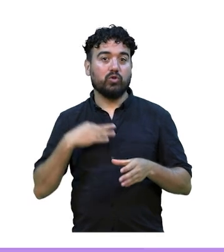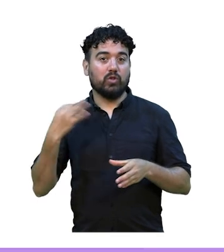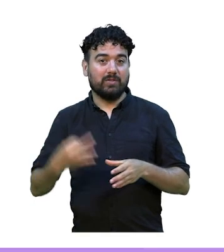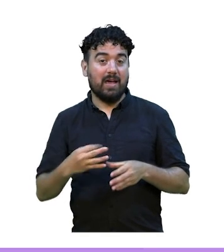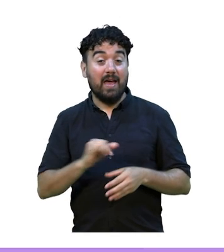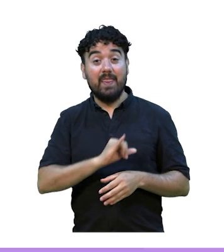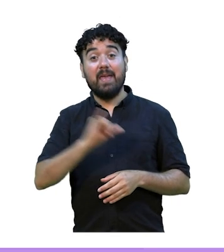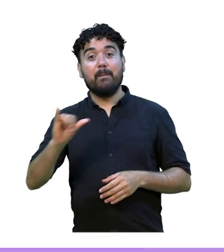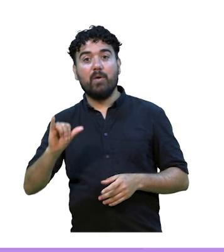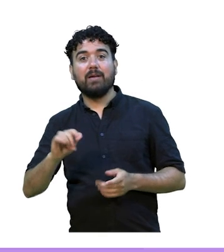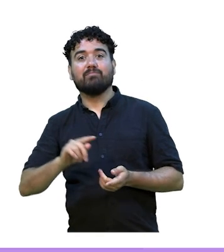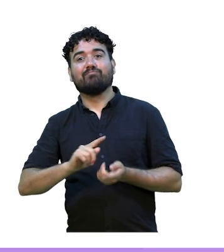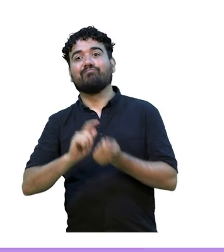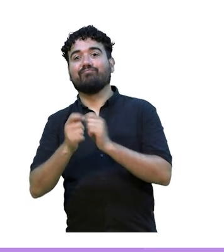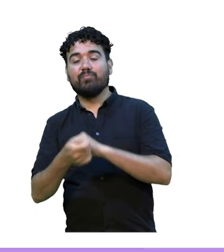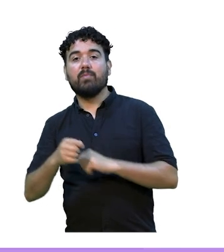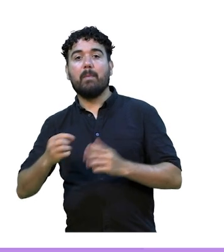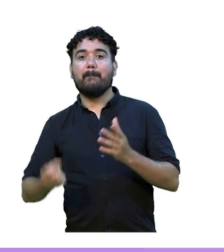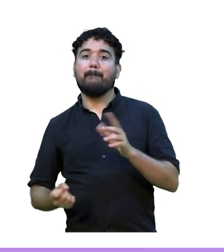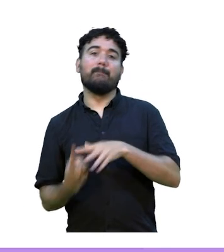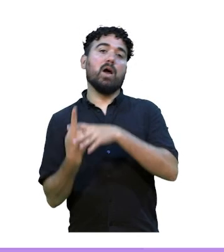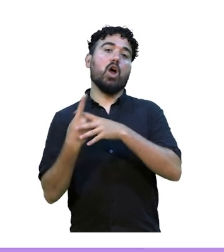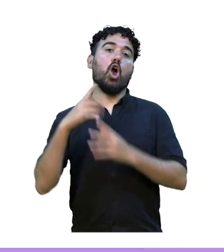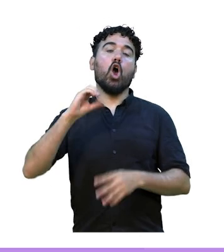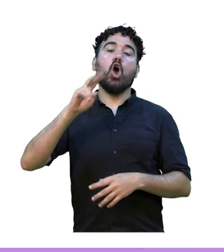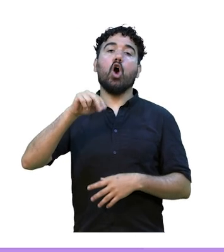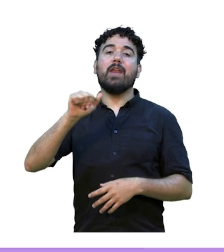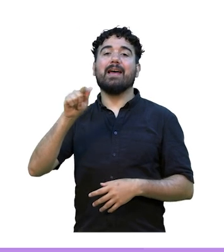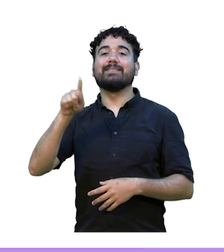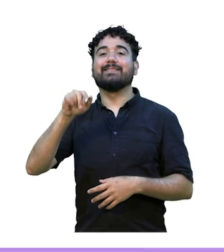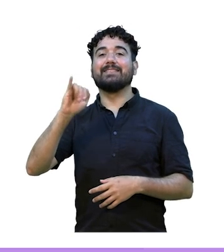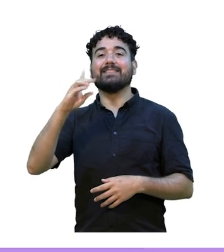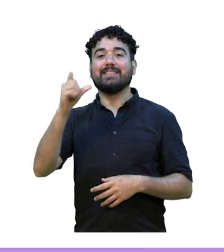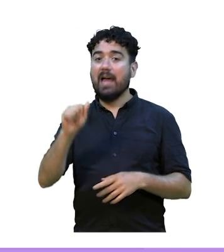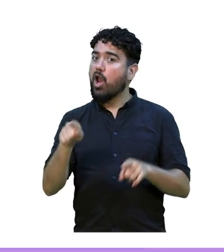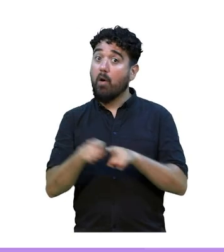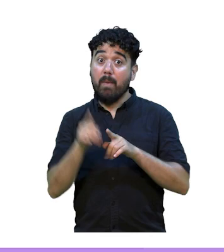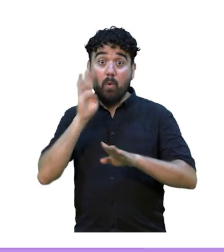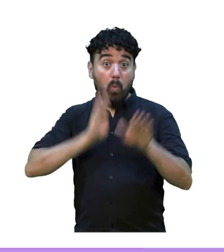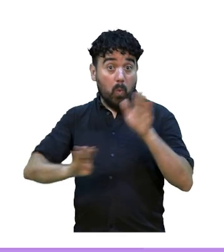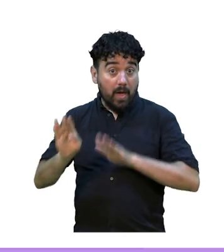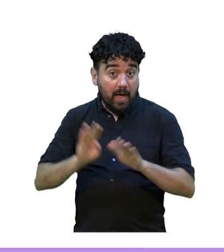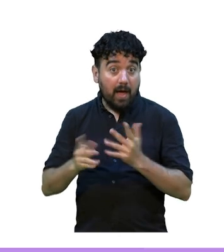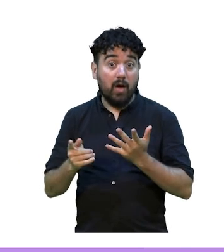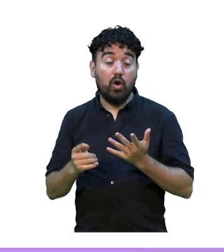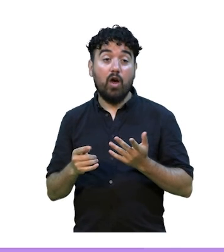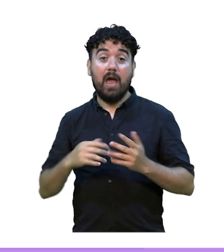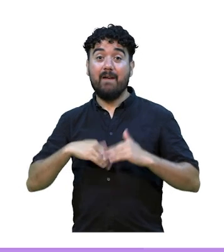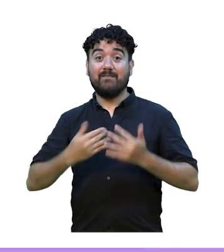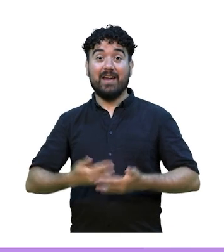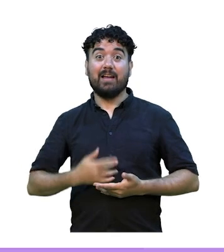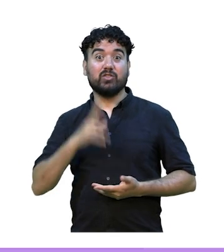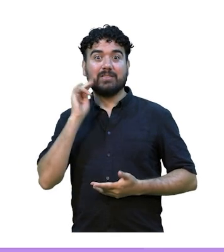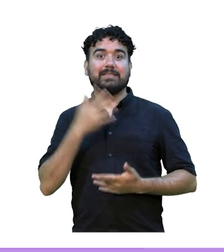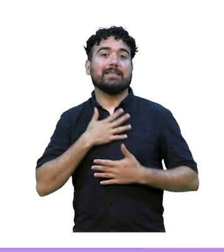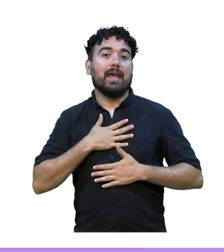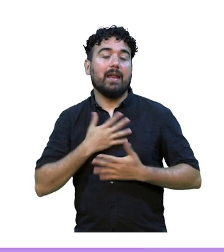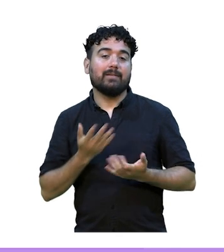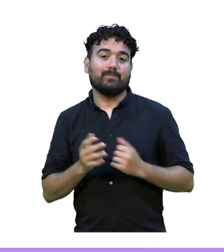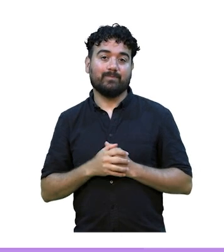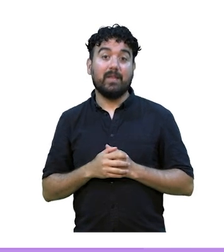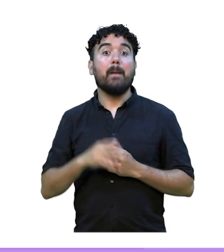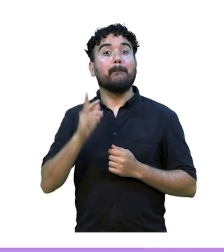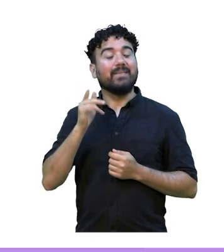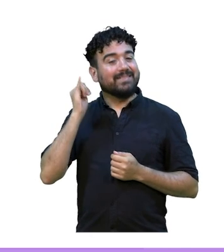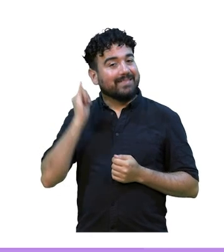en la sociedad civil y después se creó la CONACYDA. Lo mismo ocurre en el caso de las prevenciones en materia de embarazo no deseado.